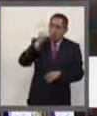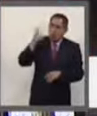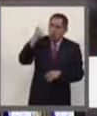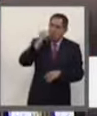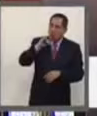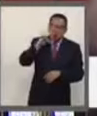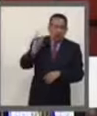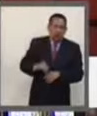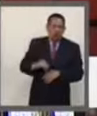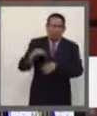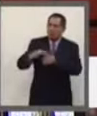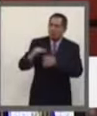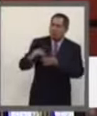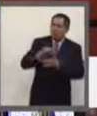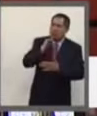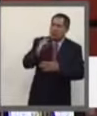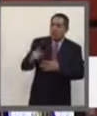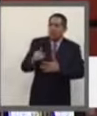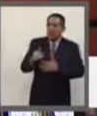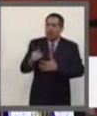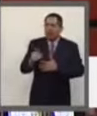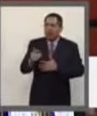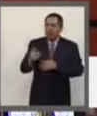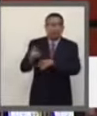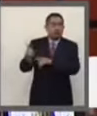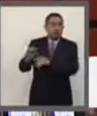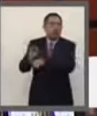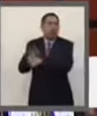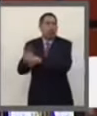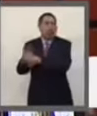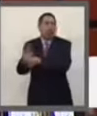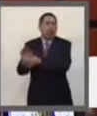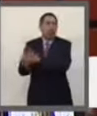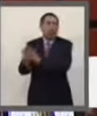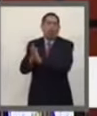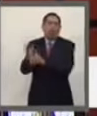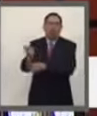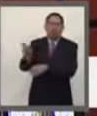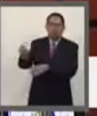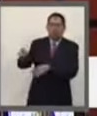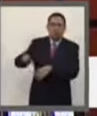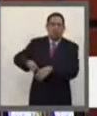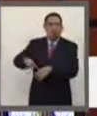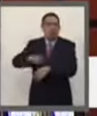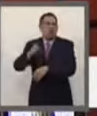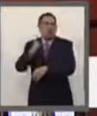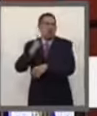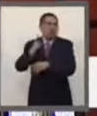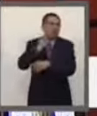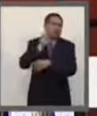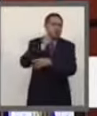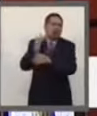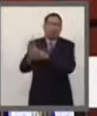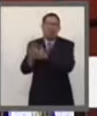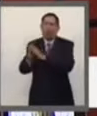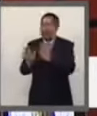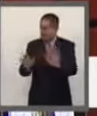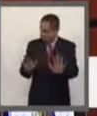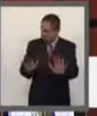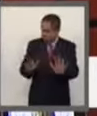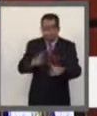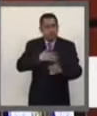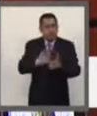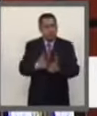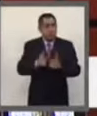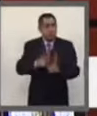tuvimos un voto a favor. Se defendían entre gobiernos, funcionarios y poder legislativo. Nosotros, desde el Grupo